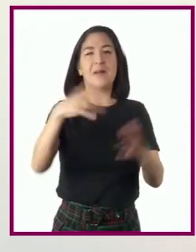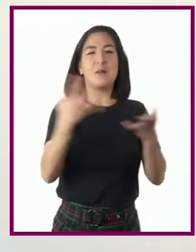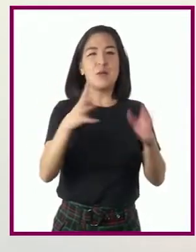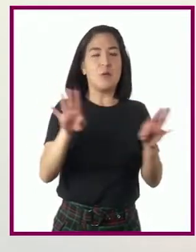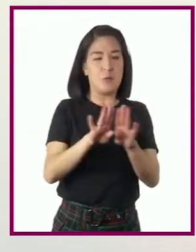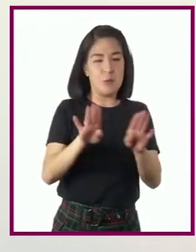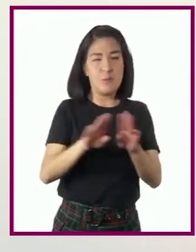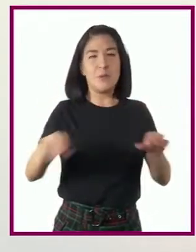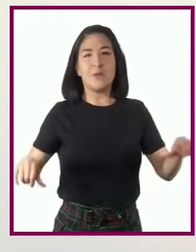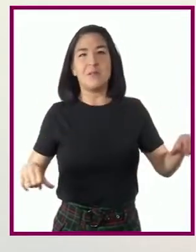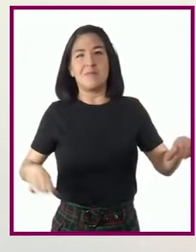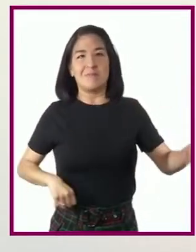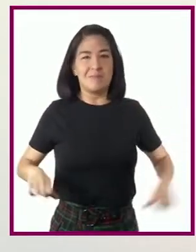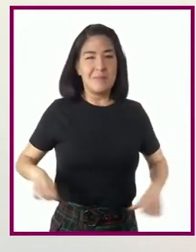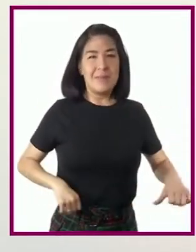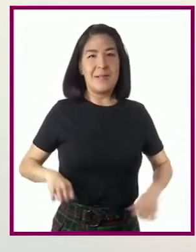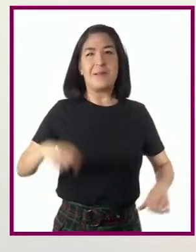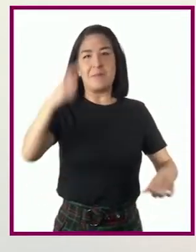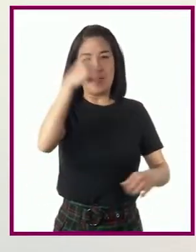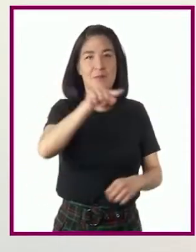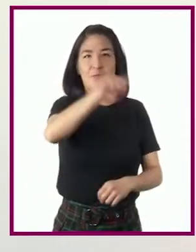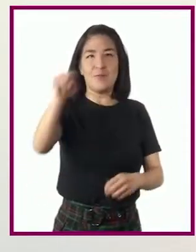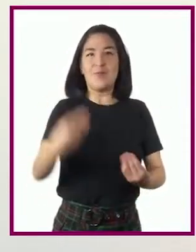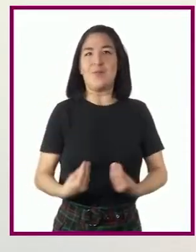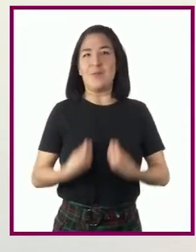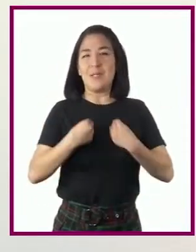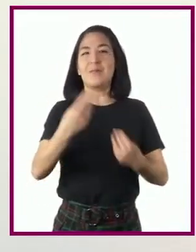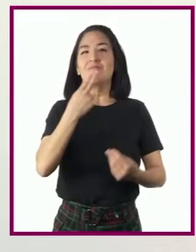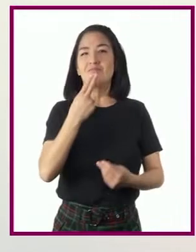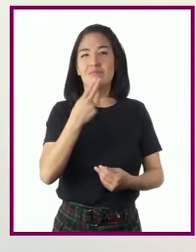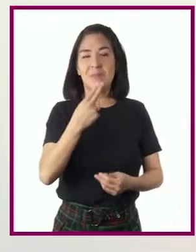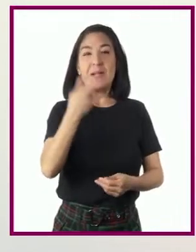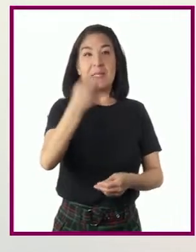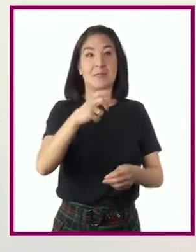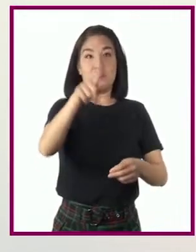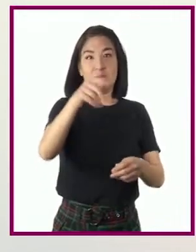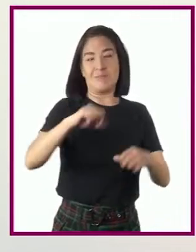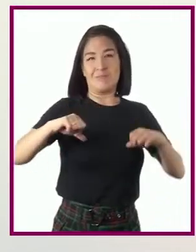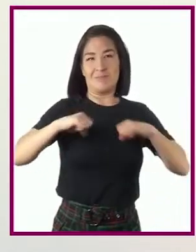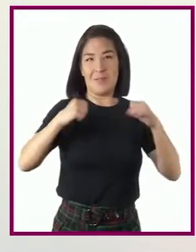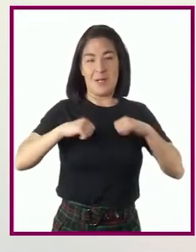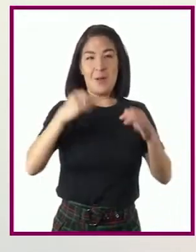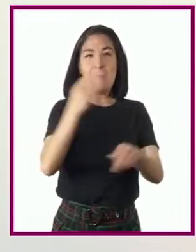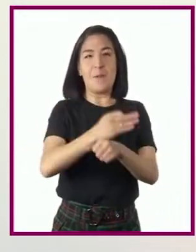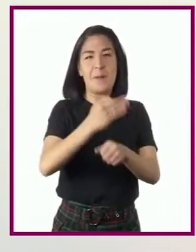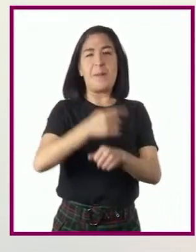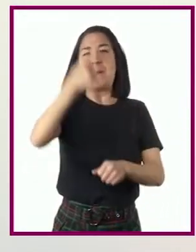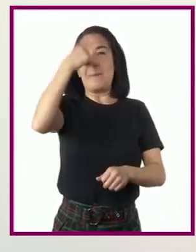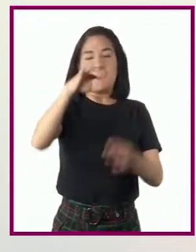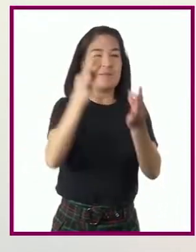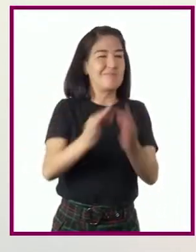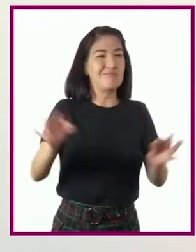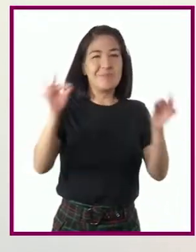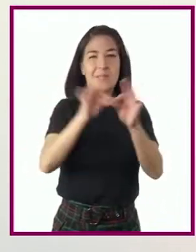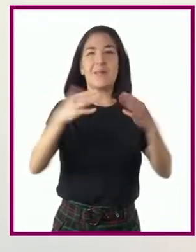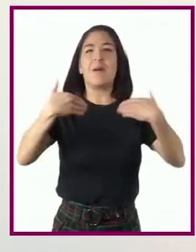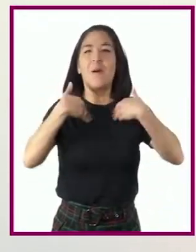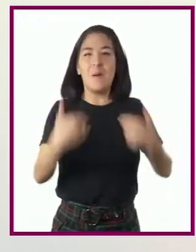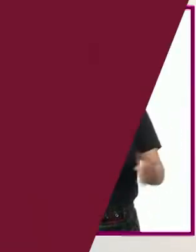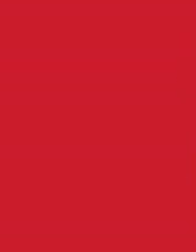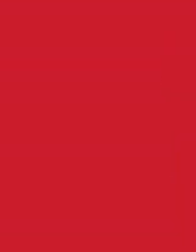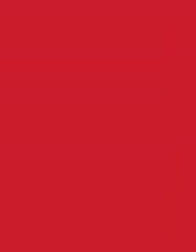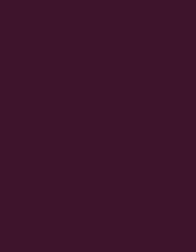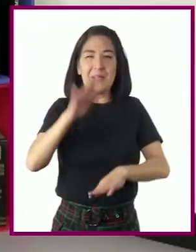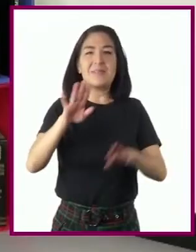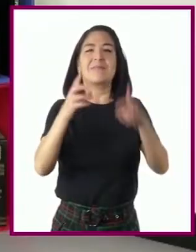en esta etapa de desarrollo que están viviendo son fundamentales para comprender muchos de los momentos y situaciones por las que